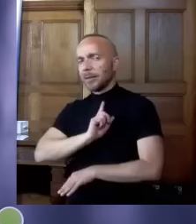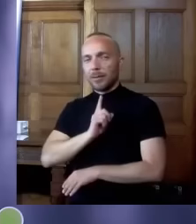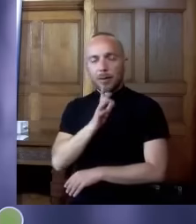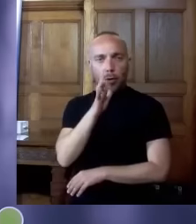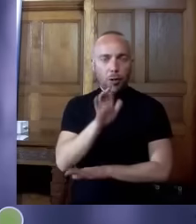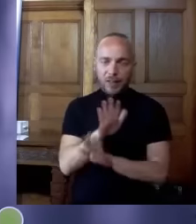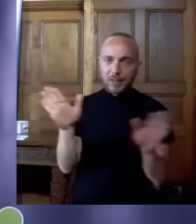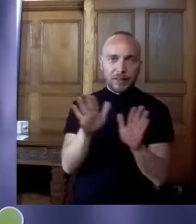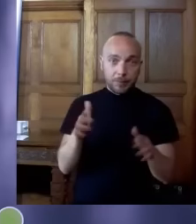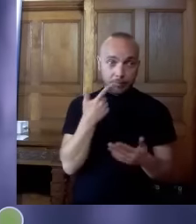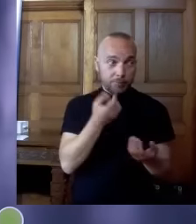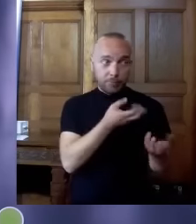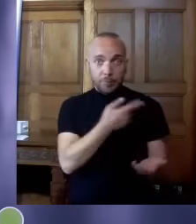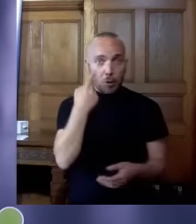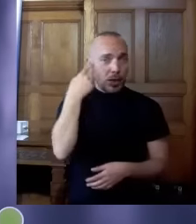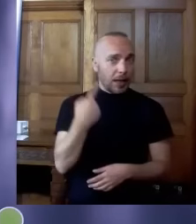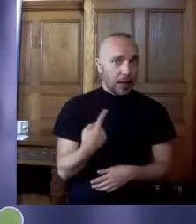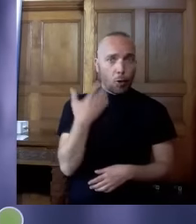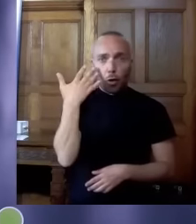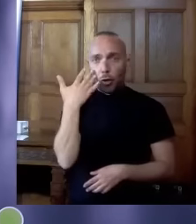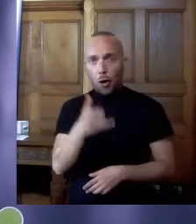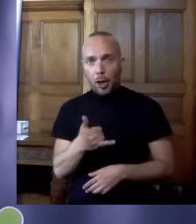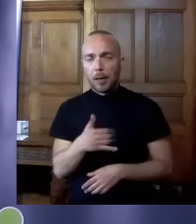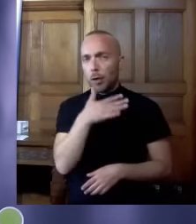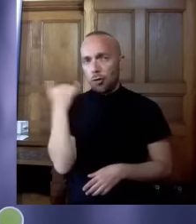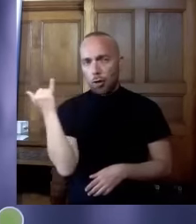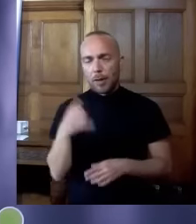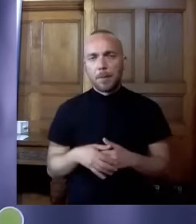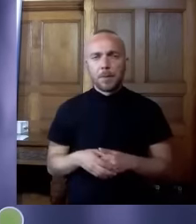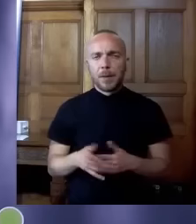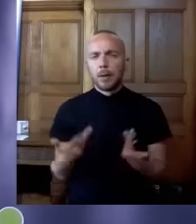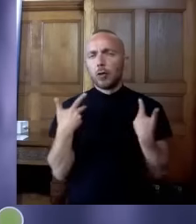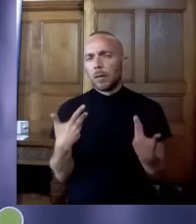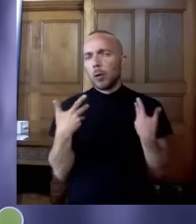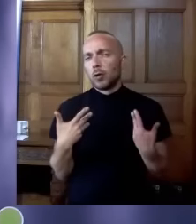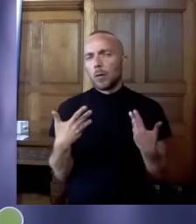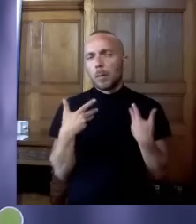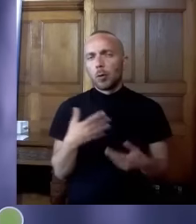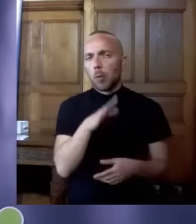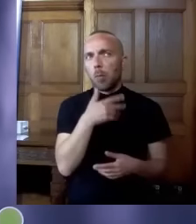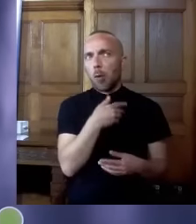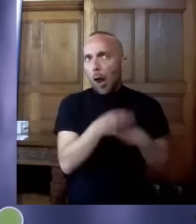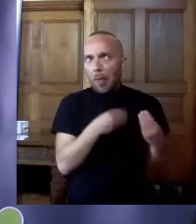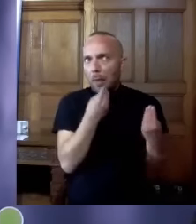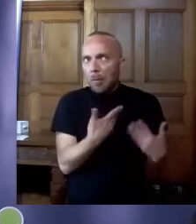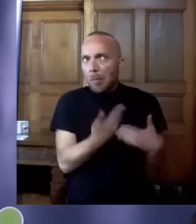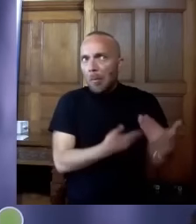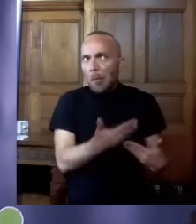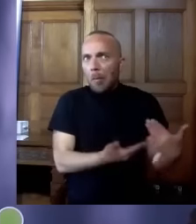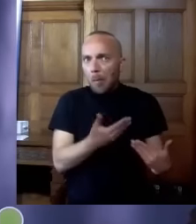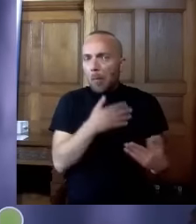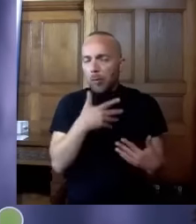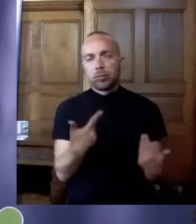que se lo cuenten a Irene también a jone cuánto sufrimiento por hacer lo que había que hacer lo que habíamos venido a